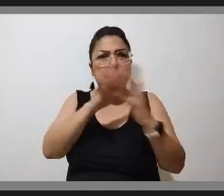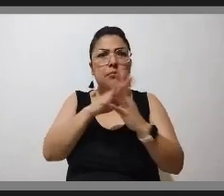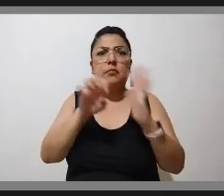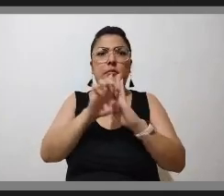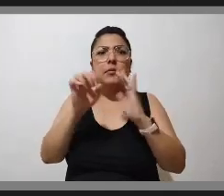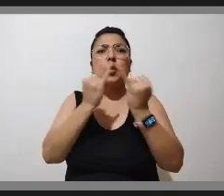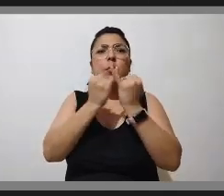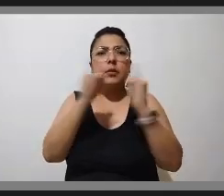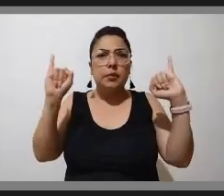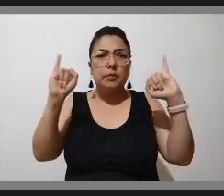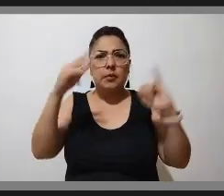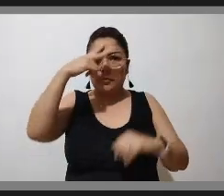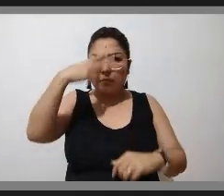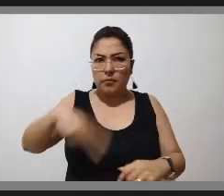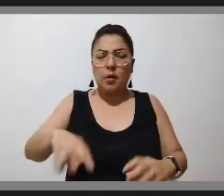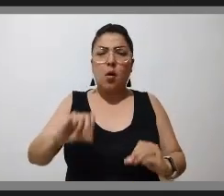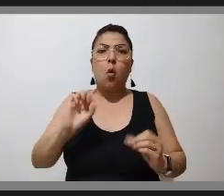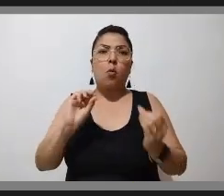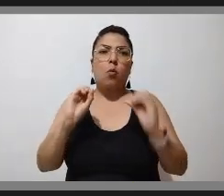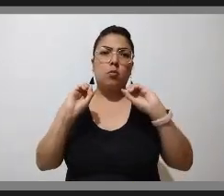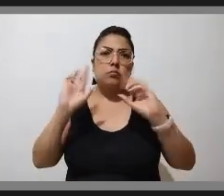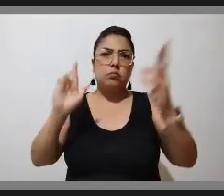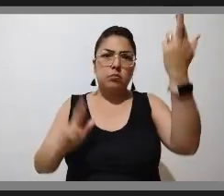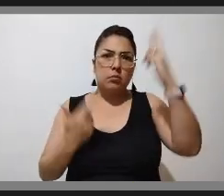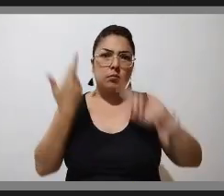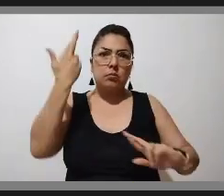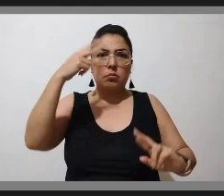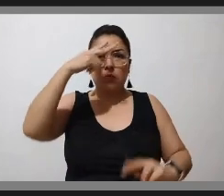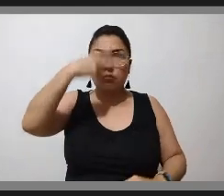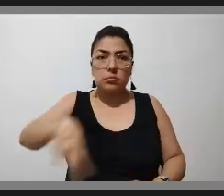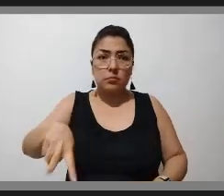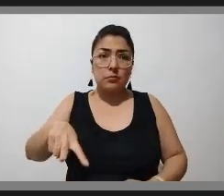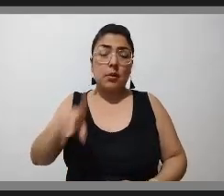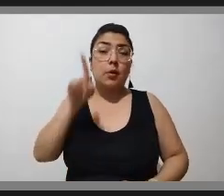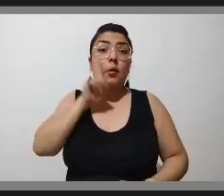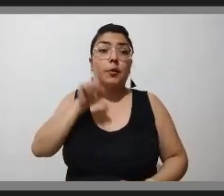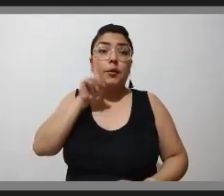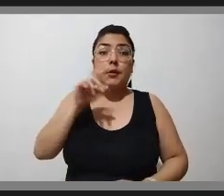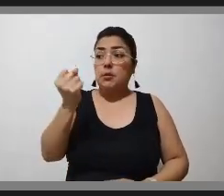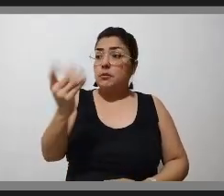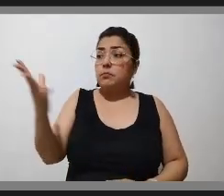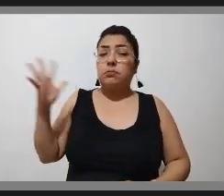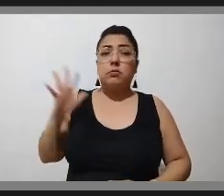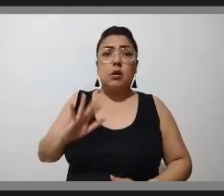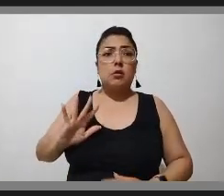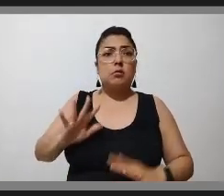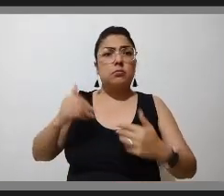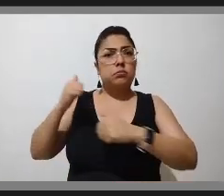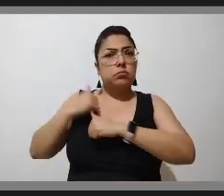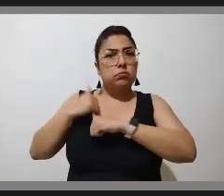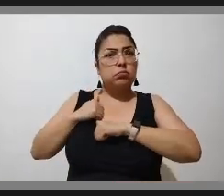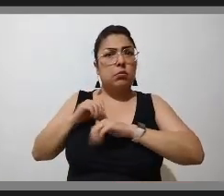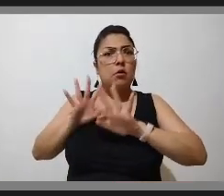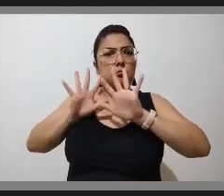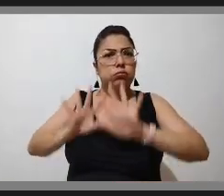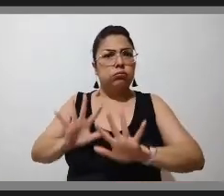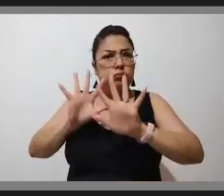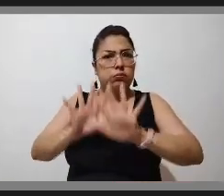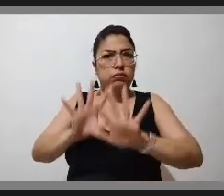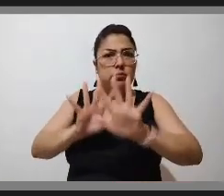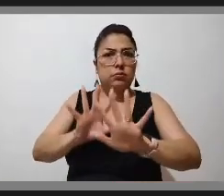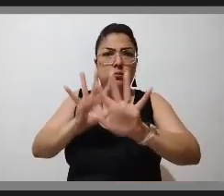lucha de la independencia de México y luego la Revolución Mexicana. Las mujeres eran parte de esos frentes que